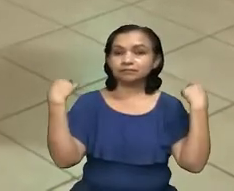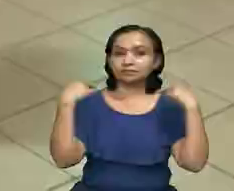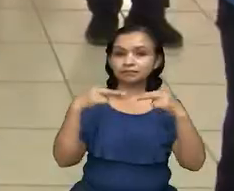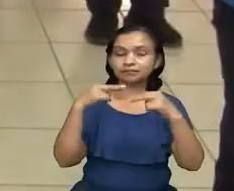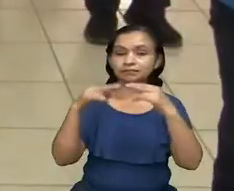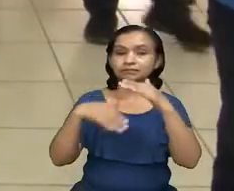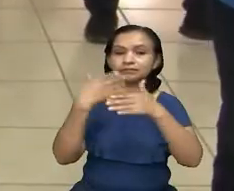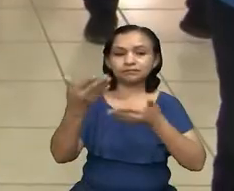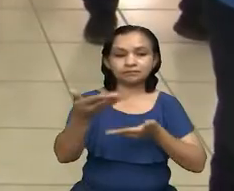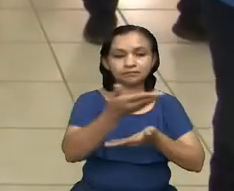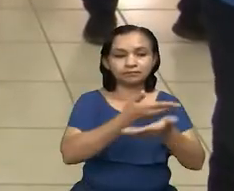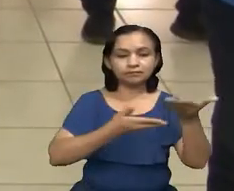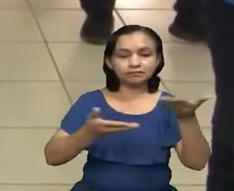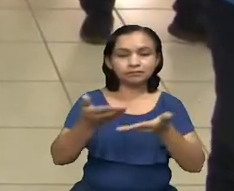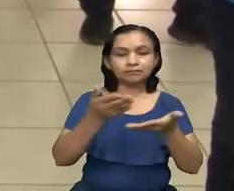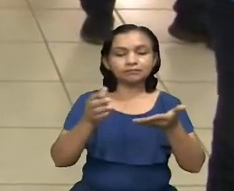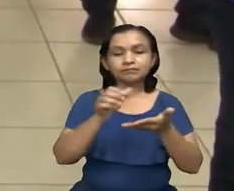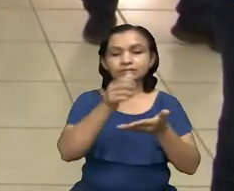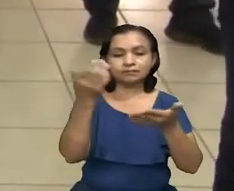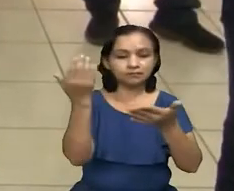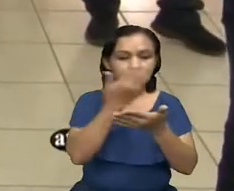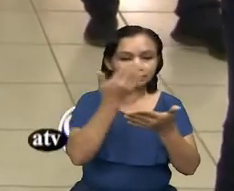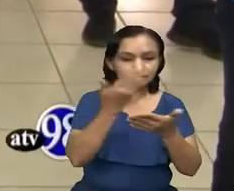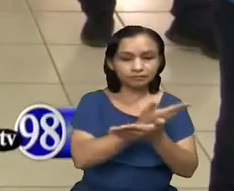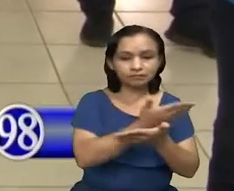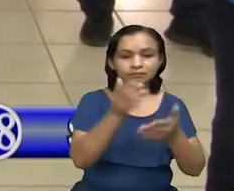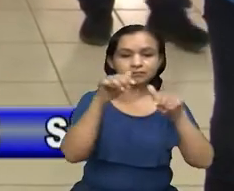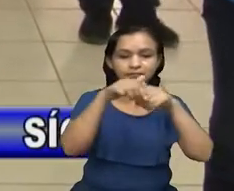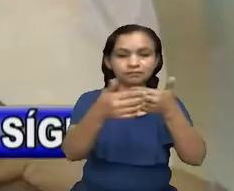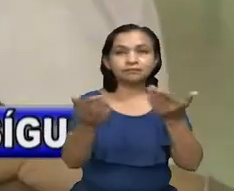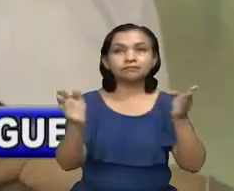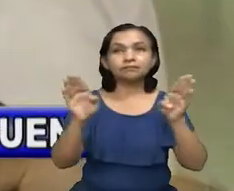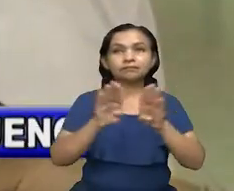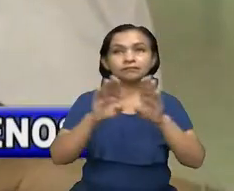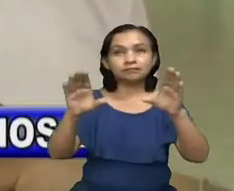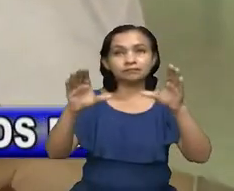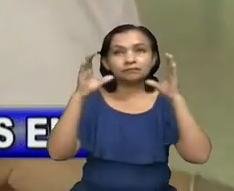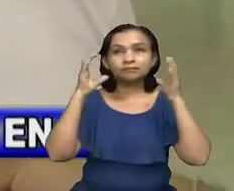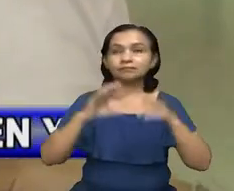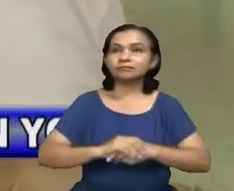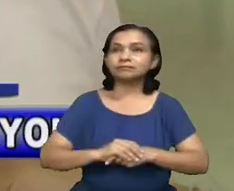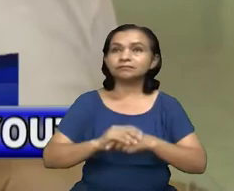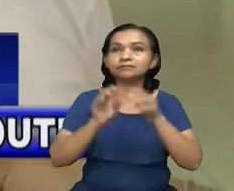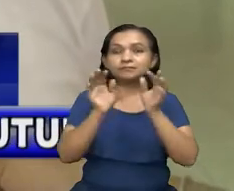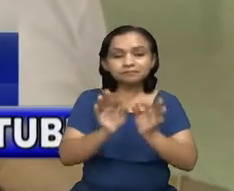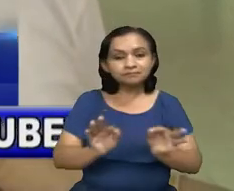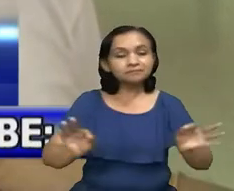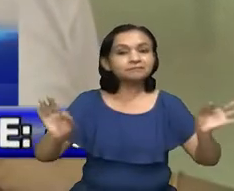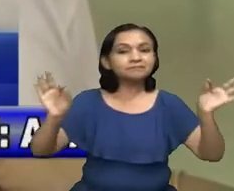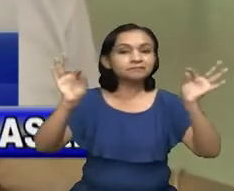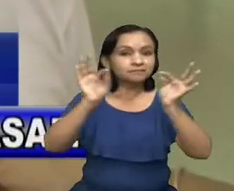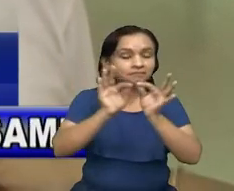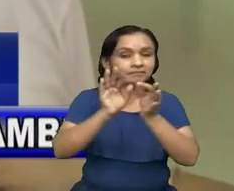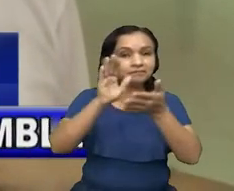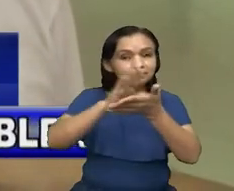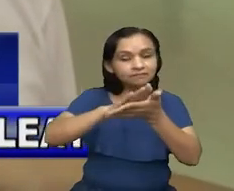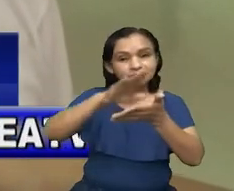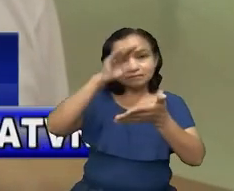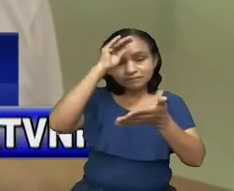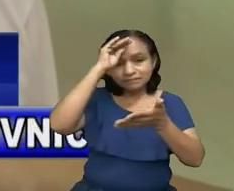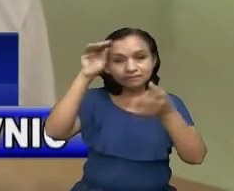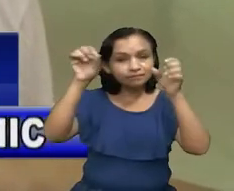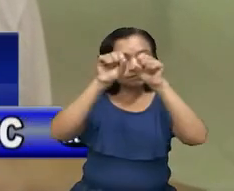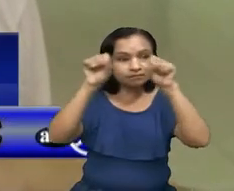posteriormente compartirán los conocimientos a los estudiantes en las aulas de clase. De muchísima importancia, ¿verdad? Nos está sirviendo estos talleres que